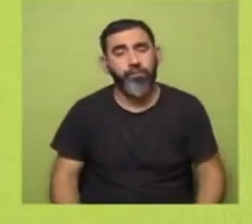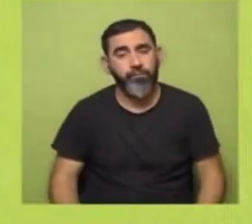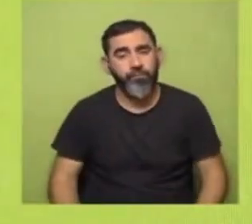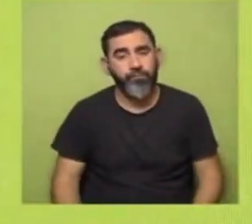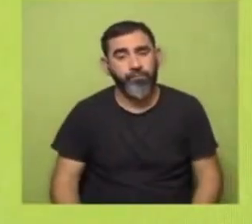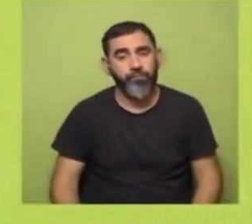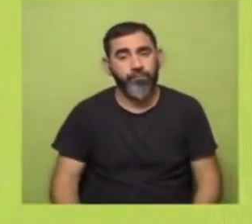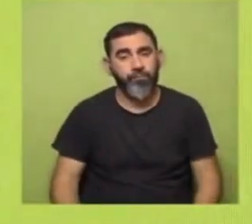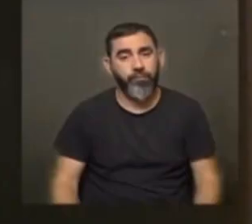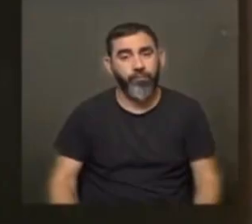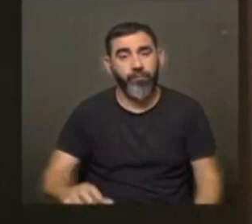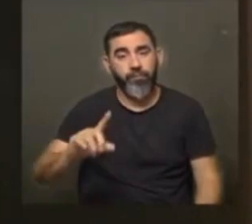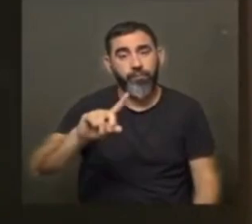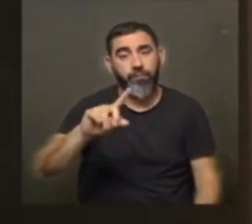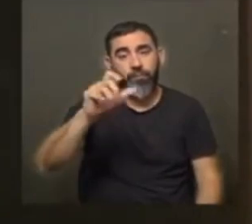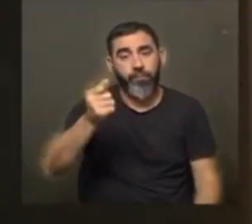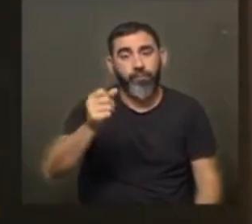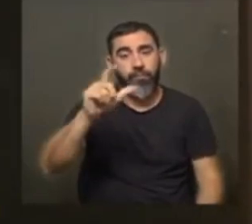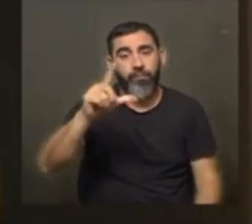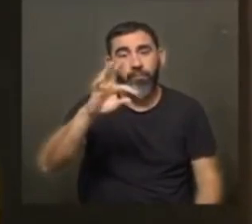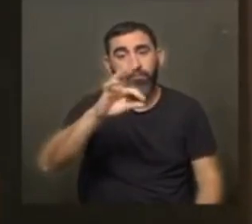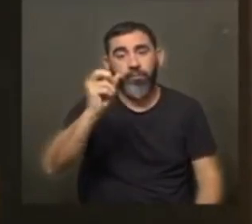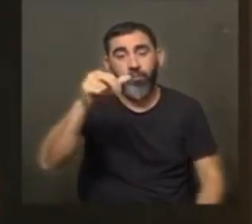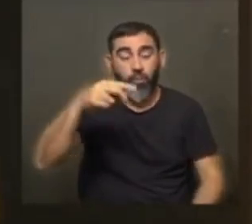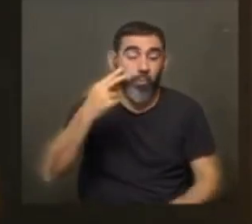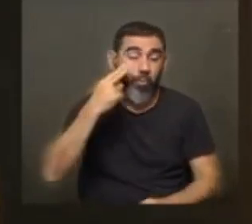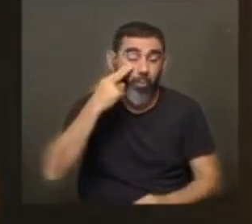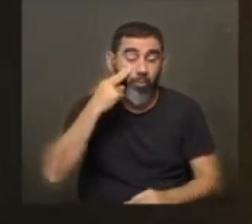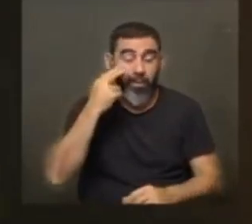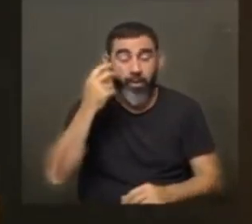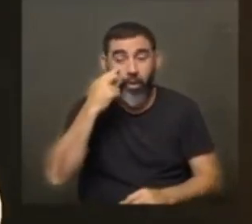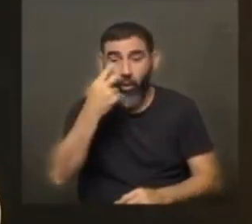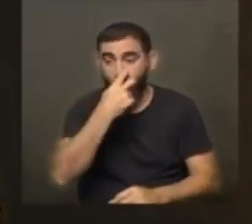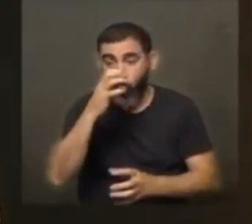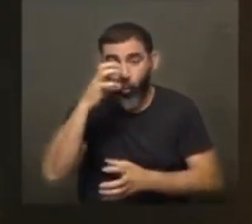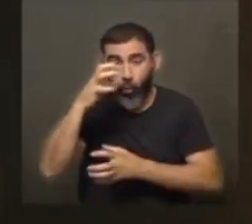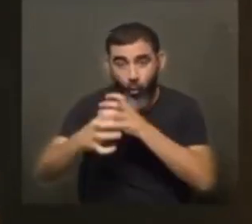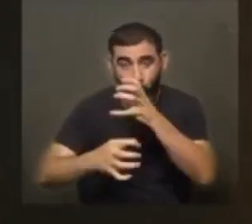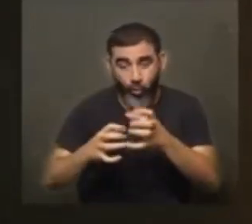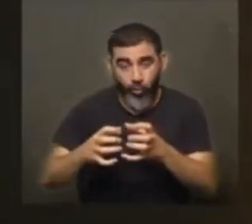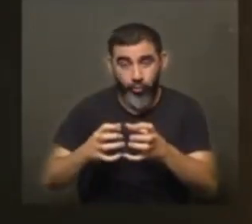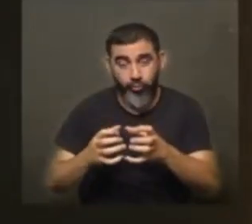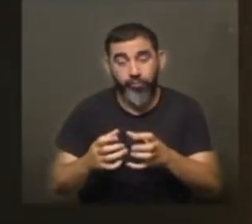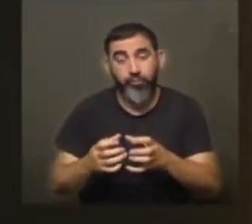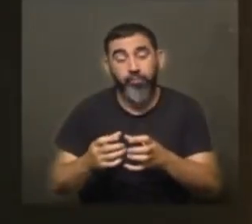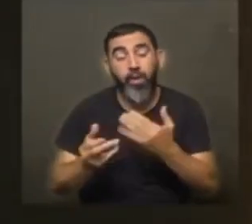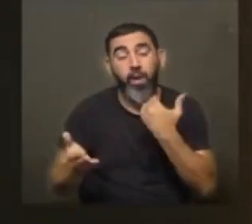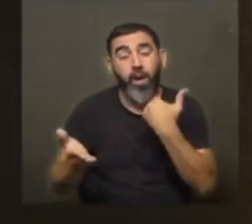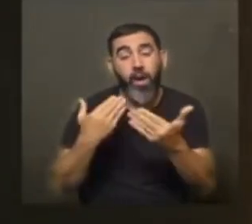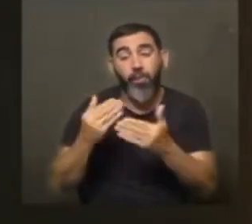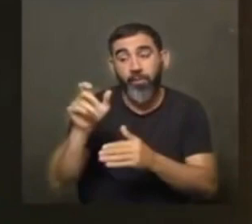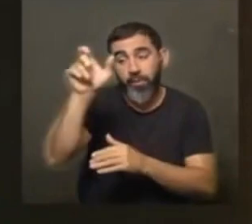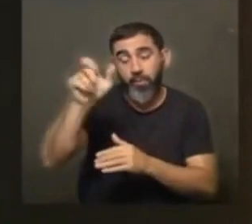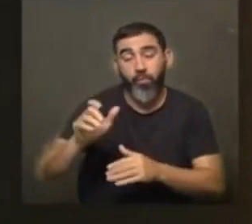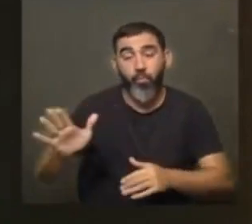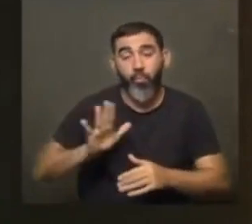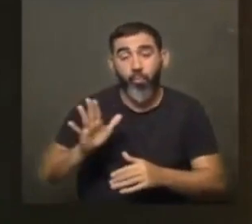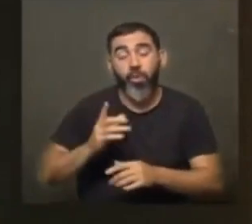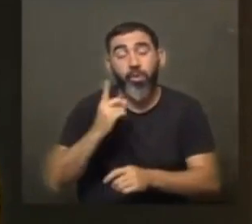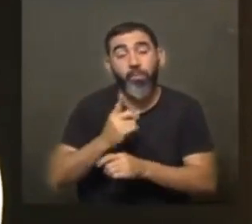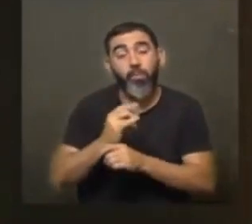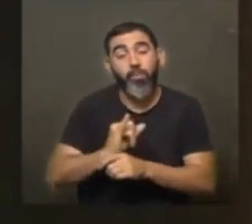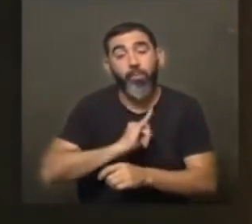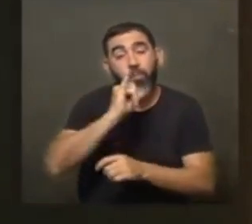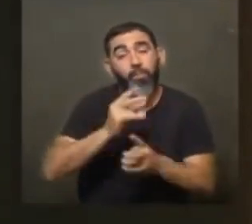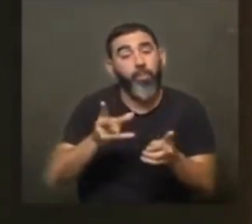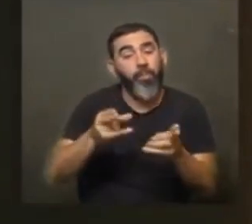padecía daltonismo. Exactamente. Bien. Y bueno, fuimos al IPSE y hablamos con María Casteló, que nos cuenta en esta primera parte del